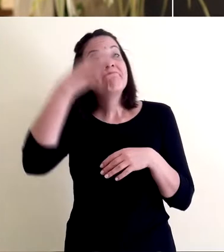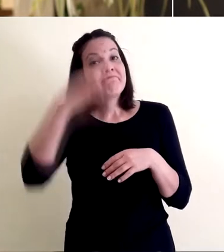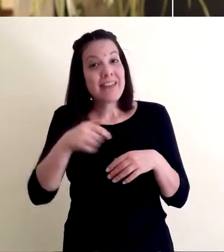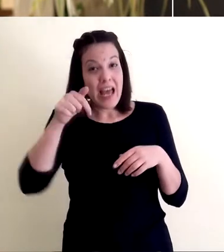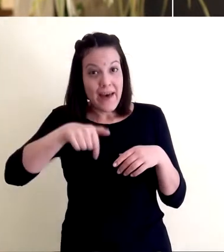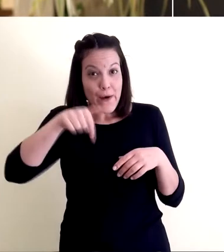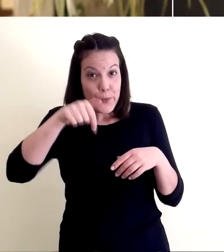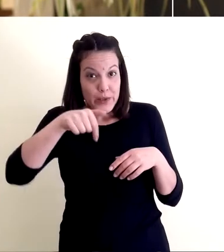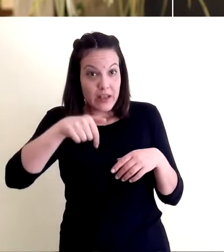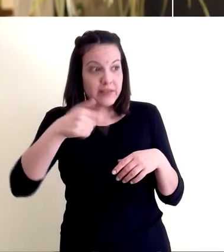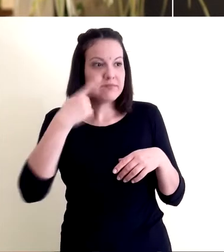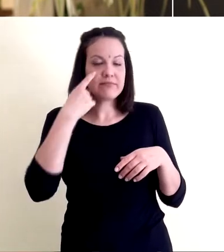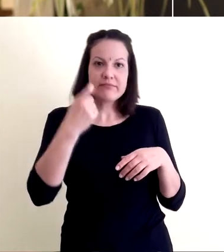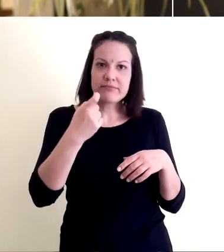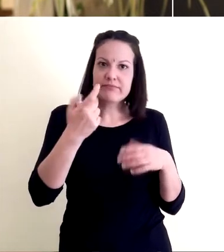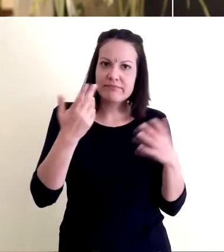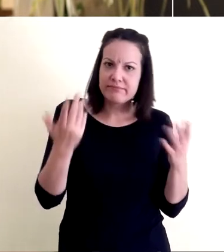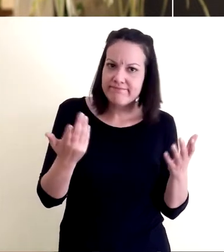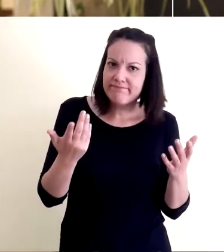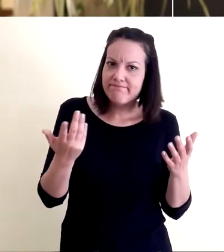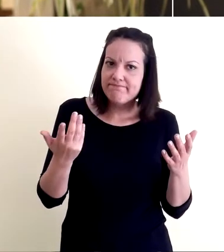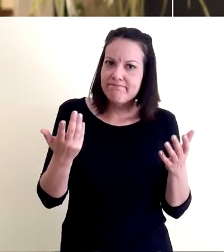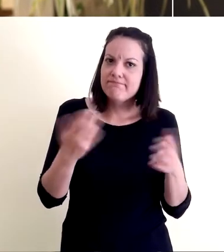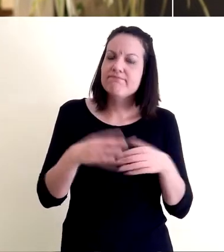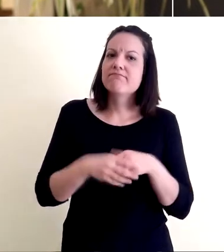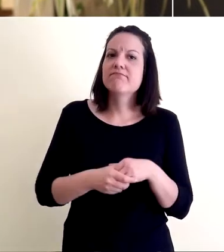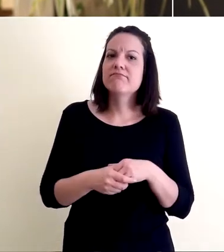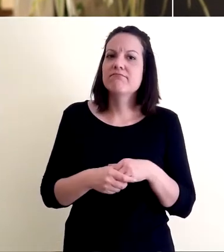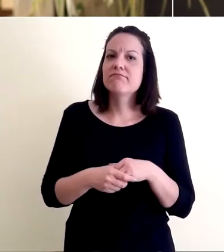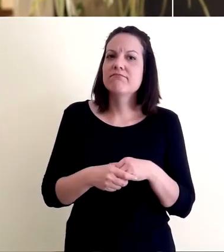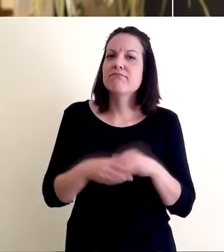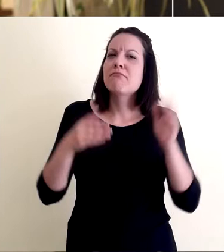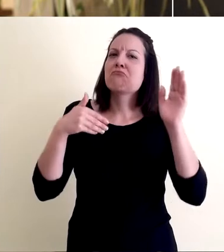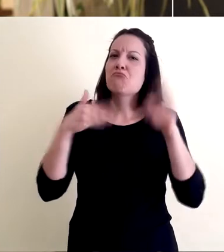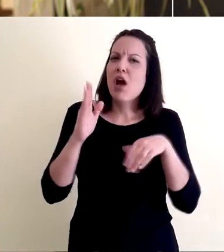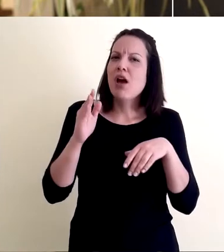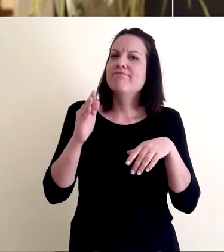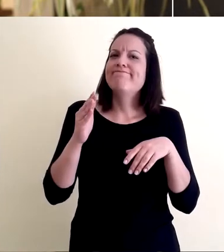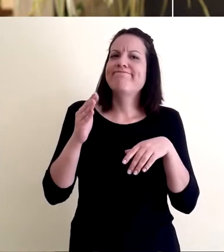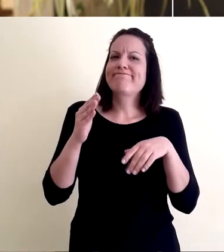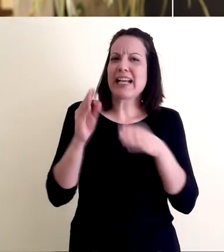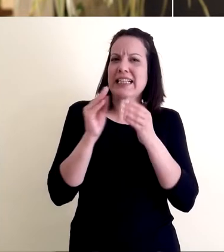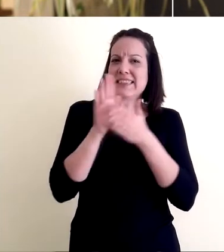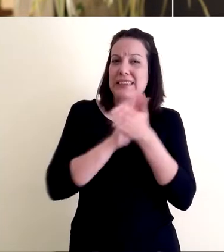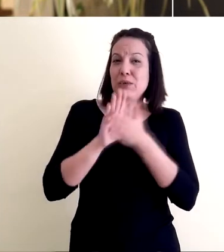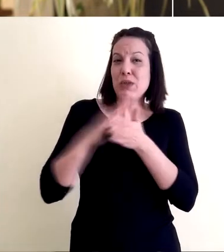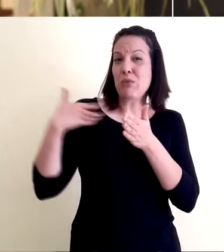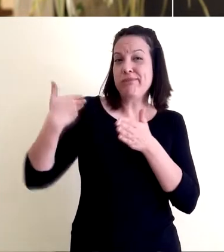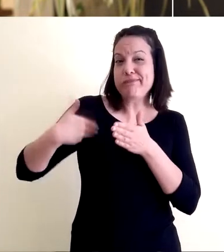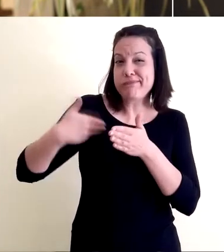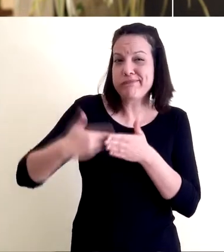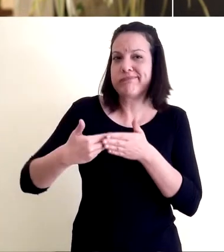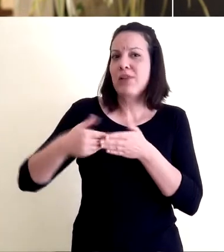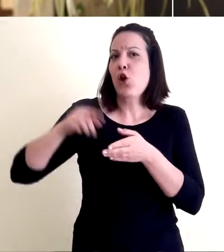ahora son más que nada las consecuencias de toda esta situación, de la situación